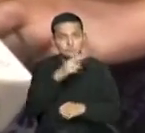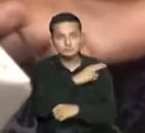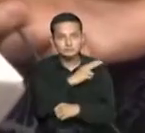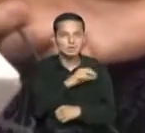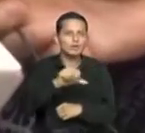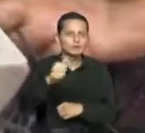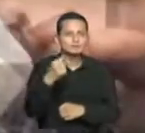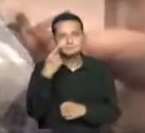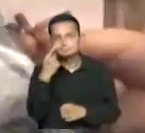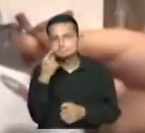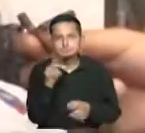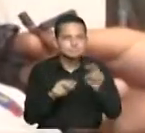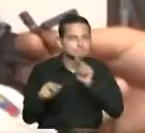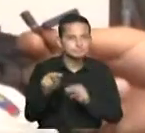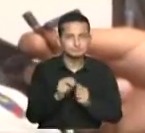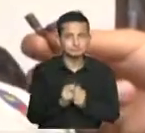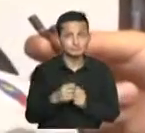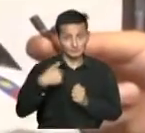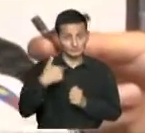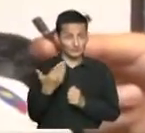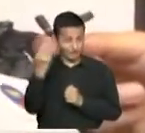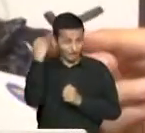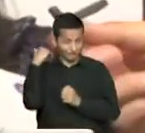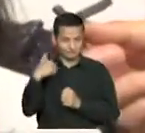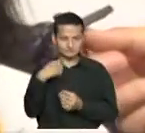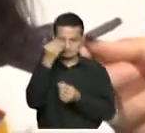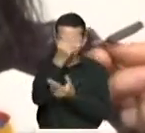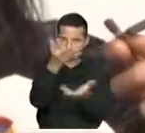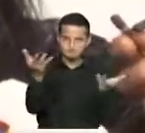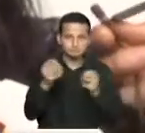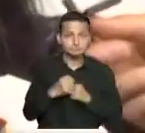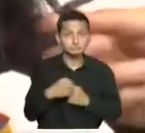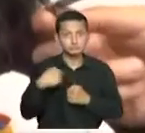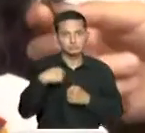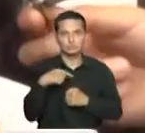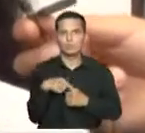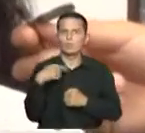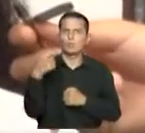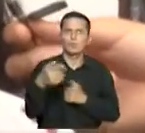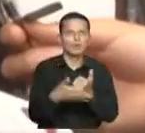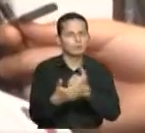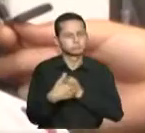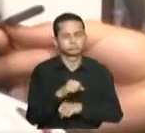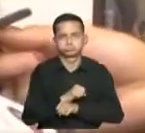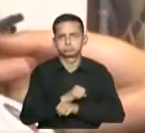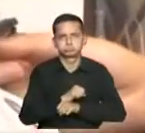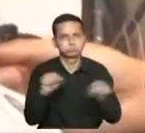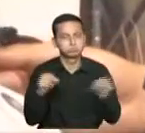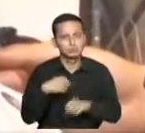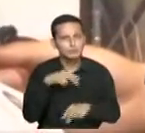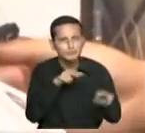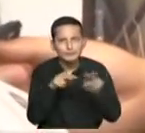exterior me pueden ofrecer eso. Y yo al inicio le decía, o sea, es imposible yo llegar a esos beneficios. Cuando veía a los